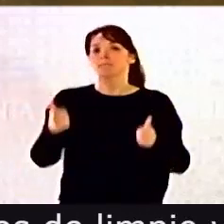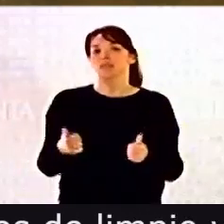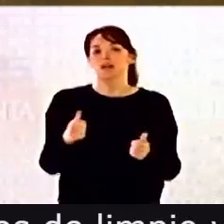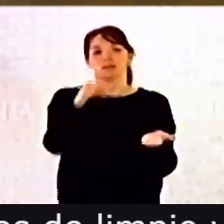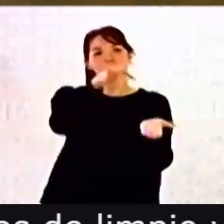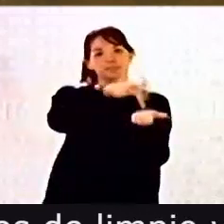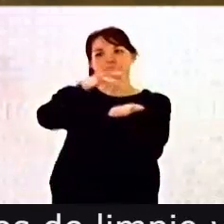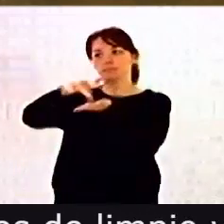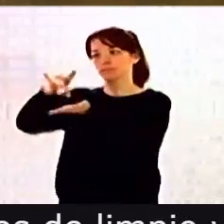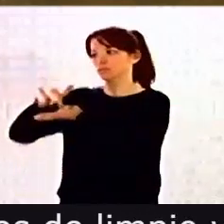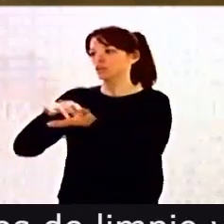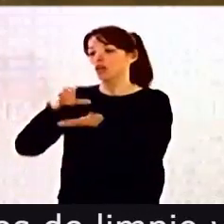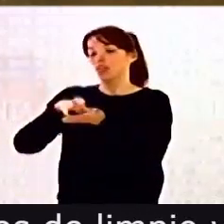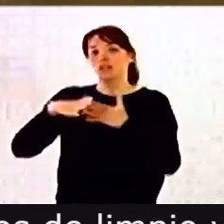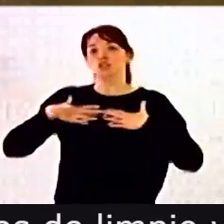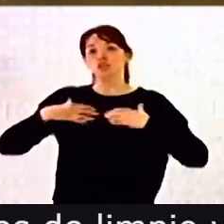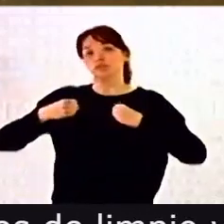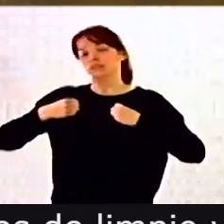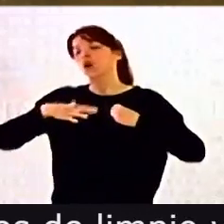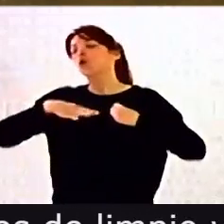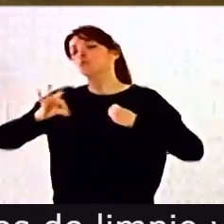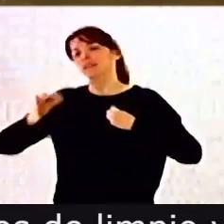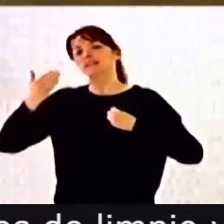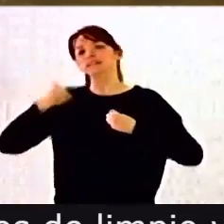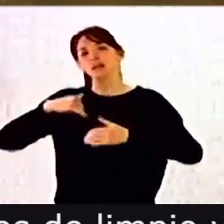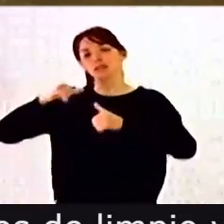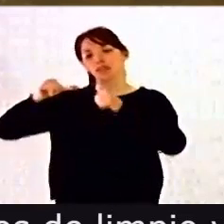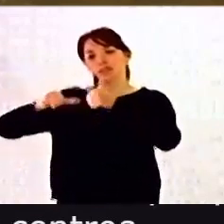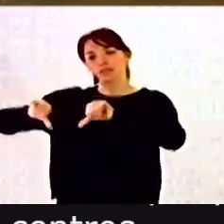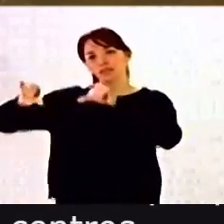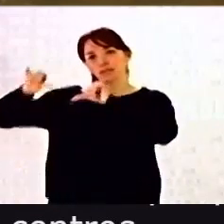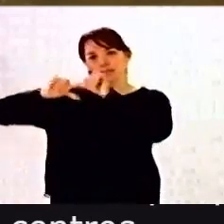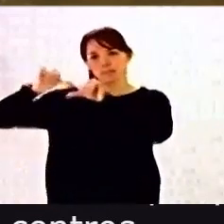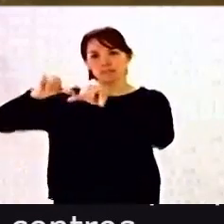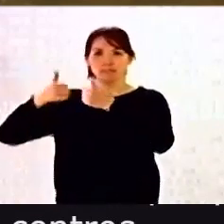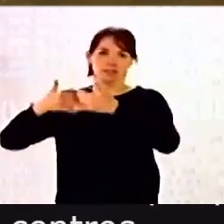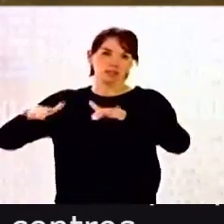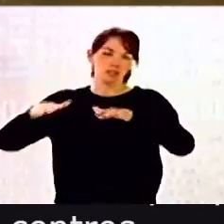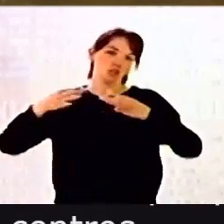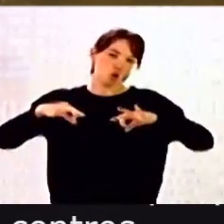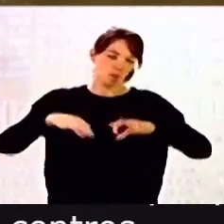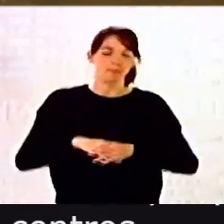nuestros centros sanitarios a intentar normalizar esa situación.